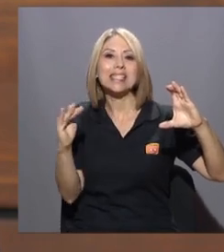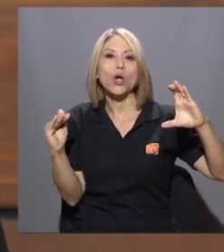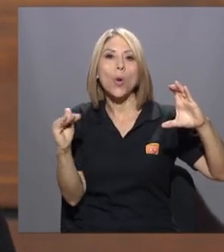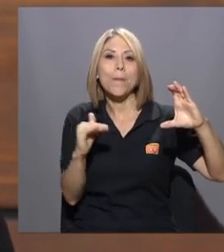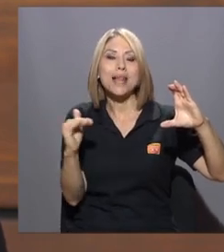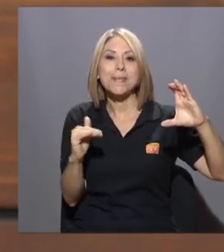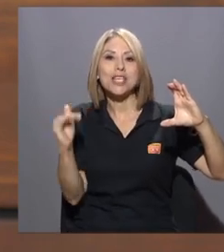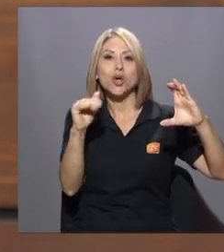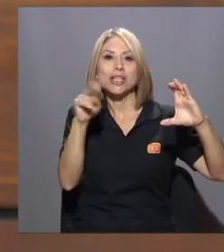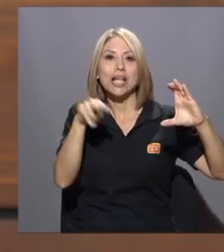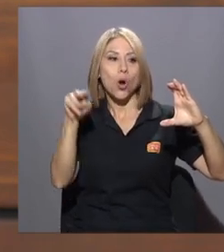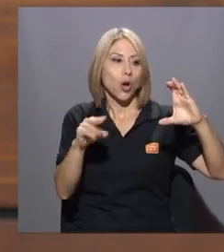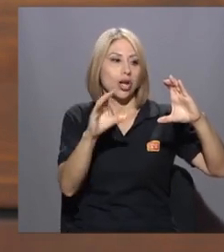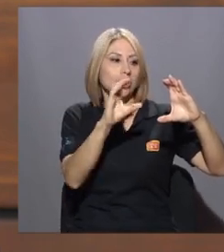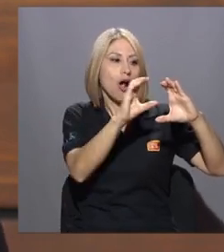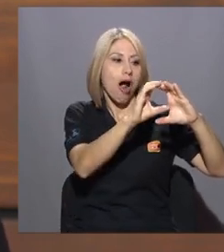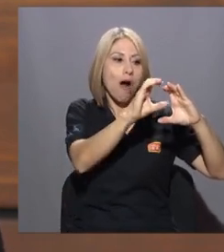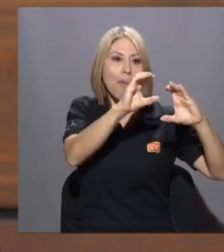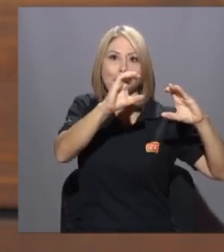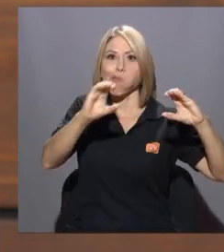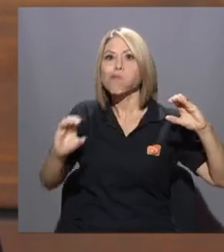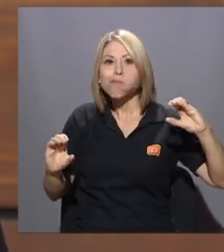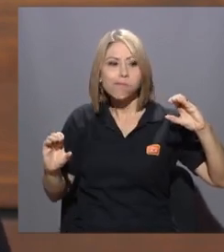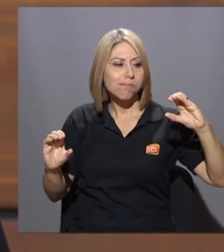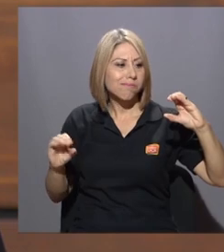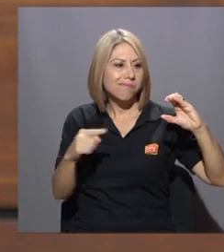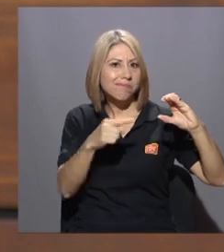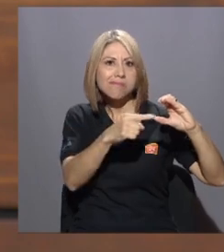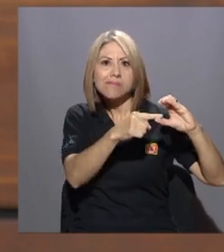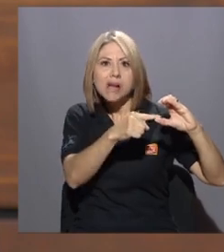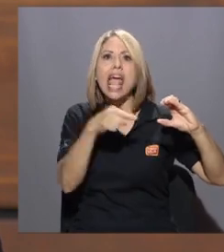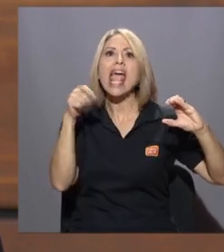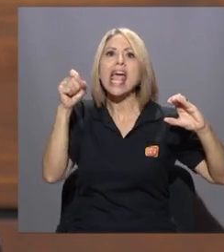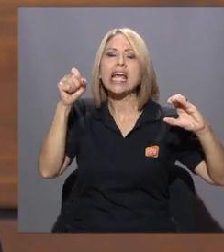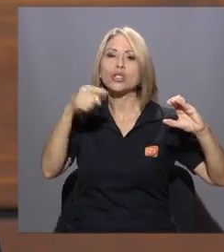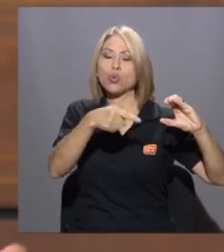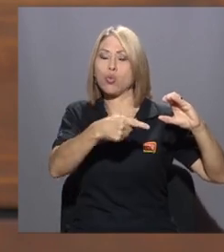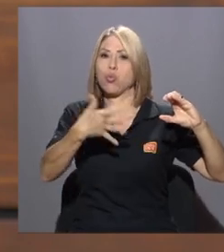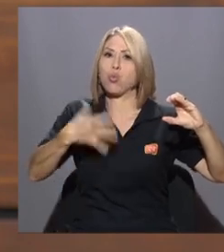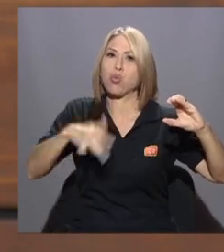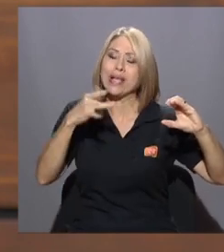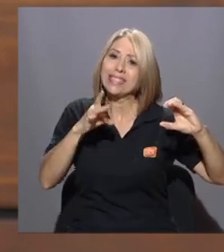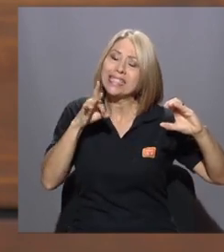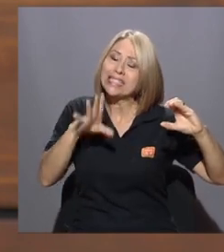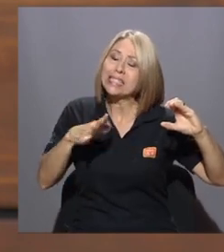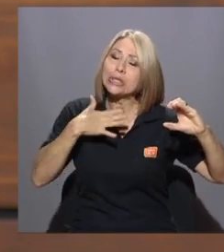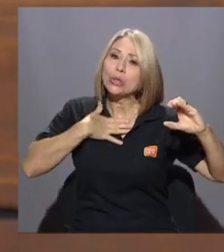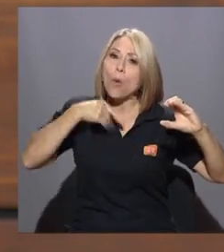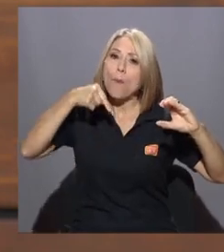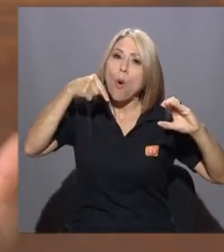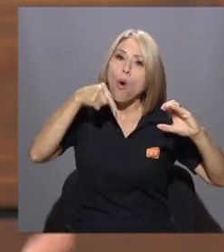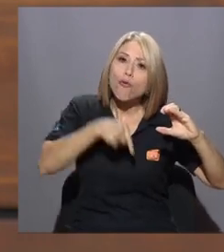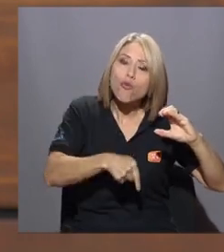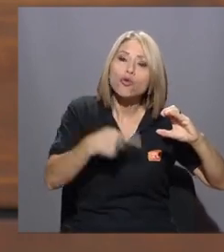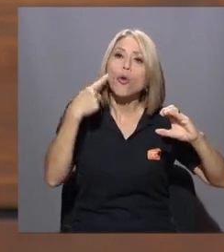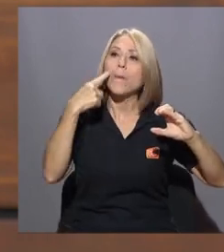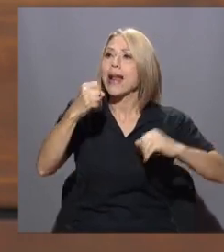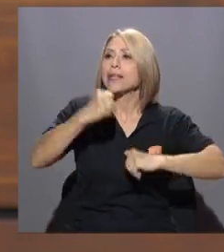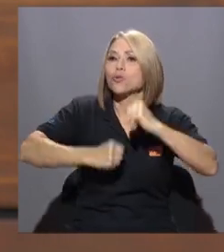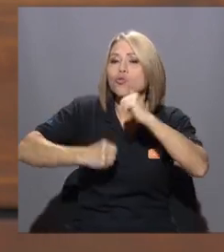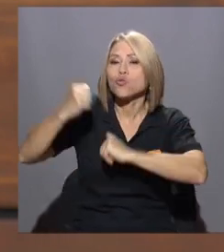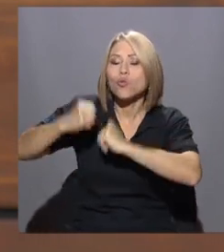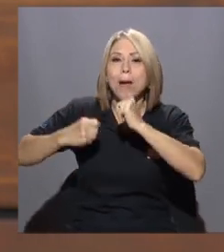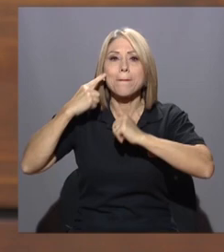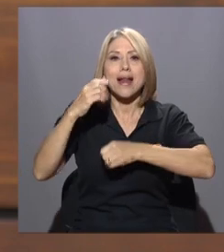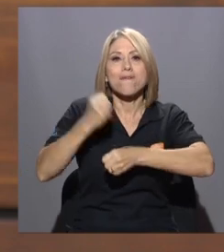colones, eso sí que sería un golpe verdaderamente profundo en el tejido, en la estructura, en el